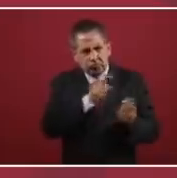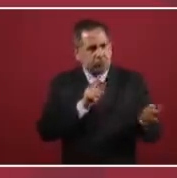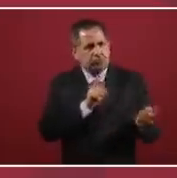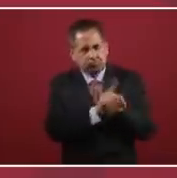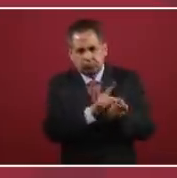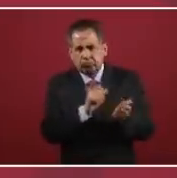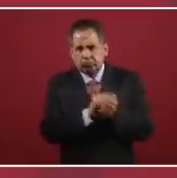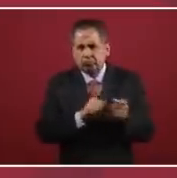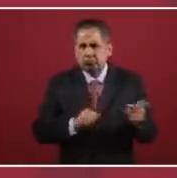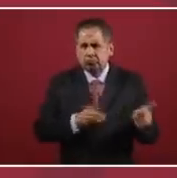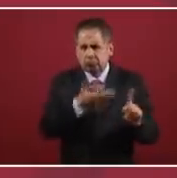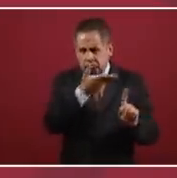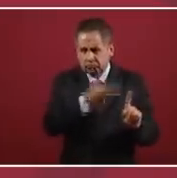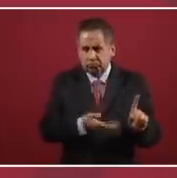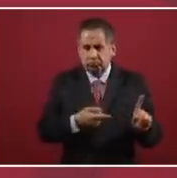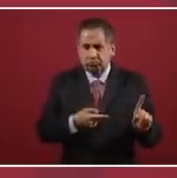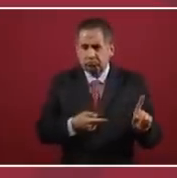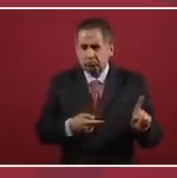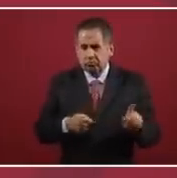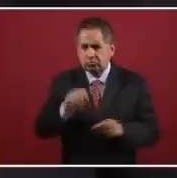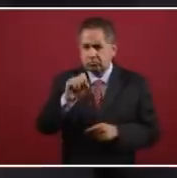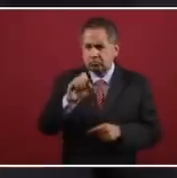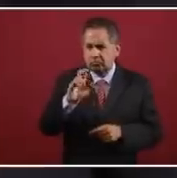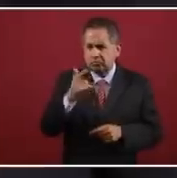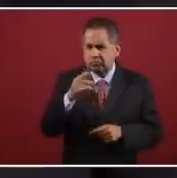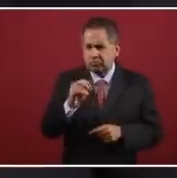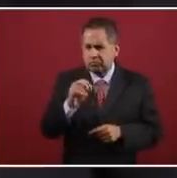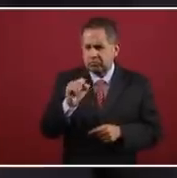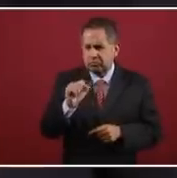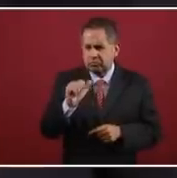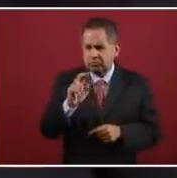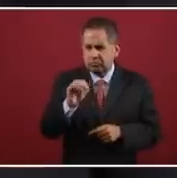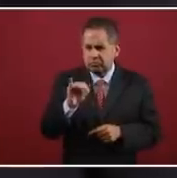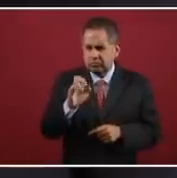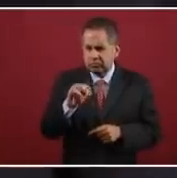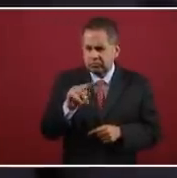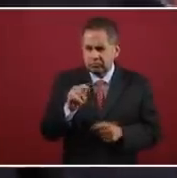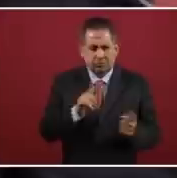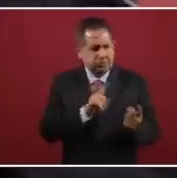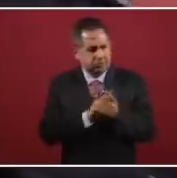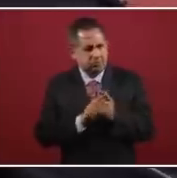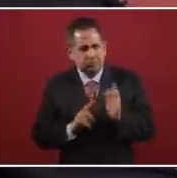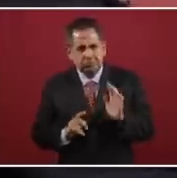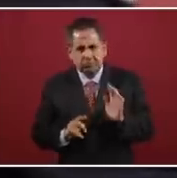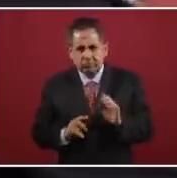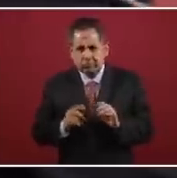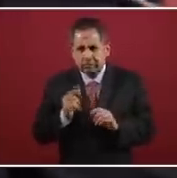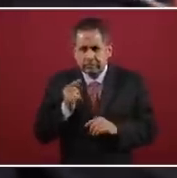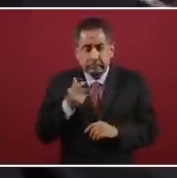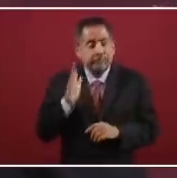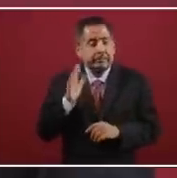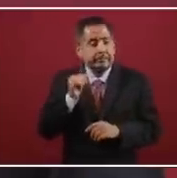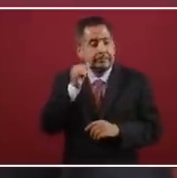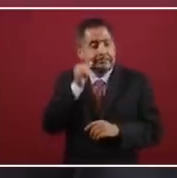tiempo, Sergio Sarmiento. Pero hasta antier me enteré